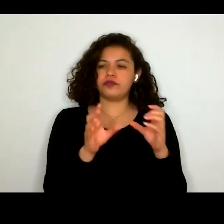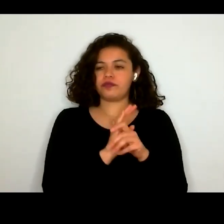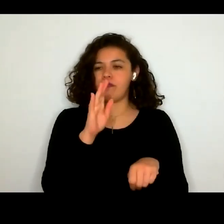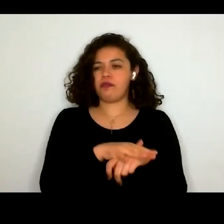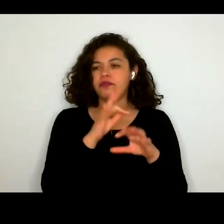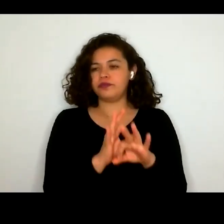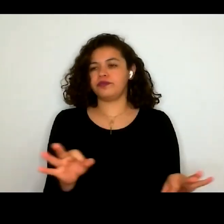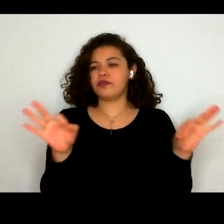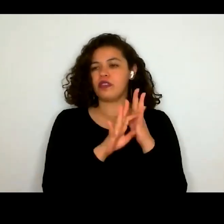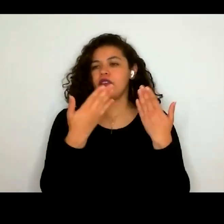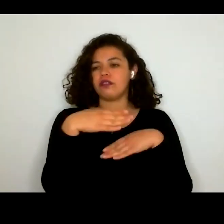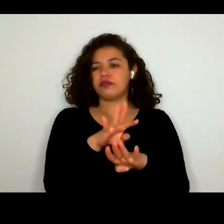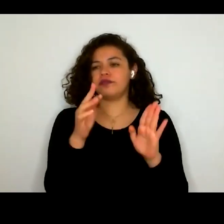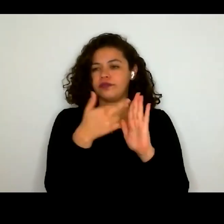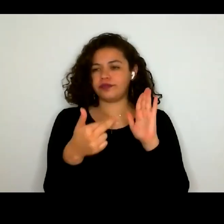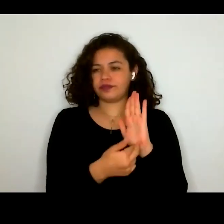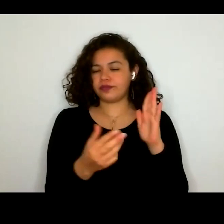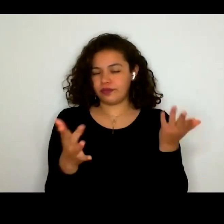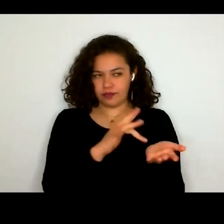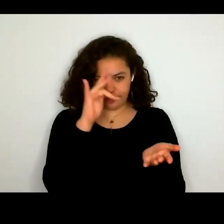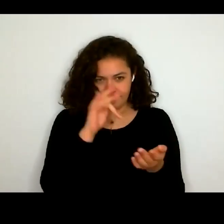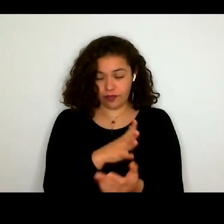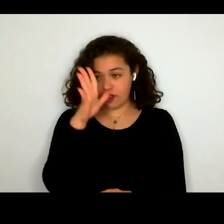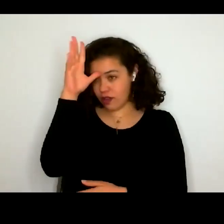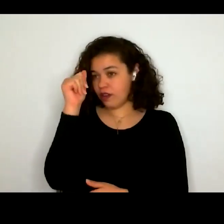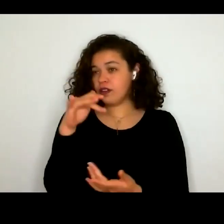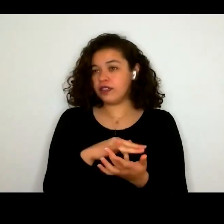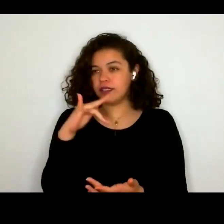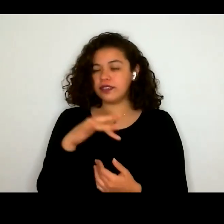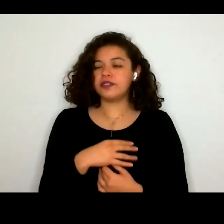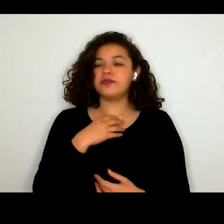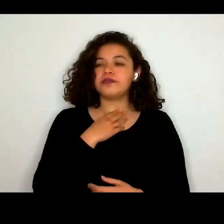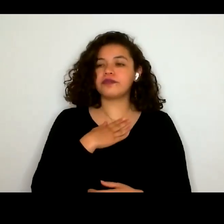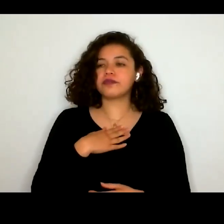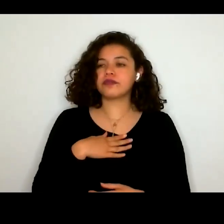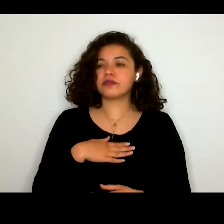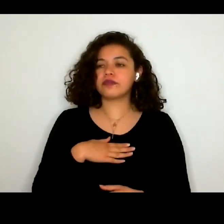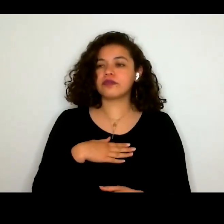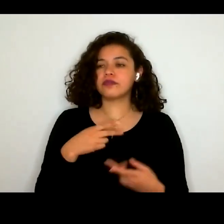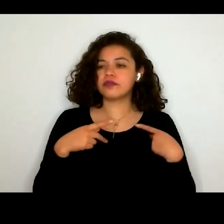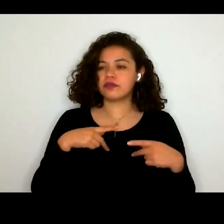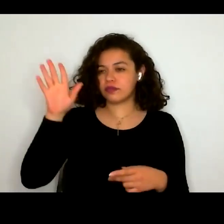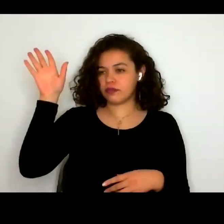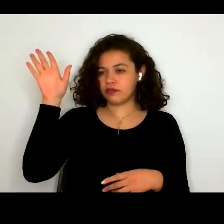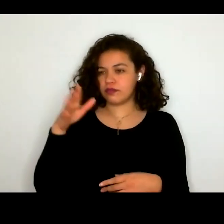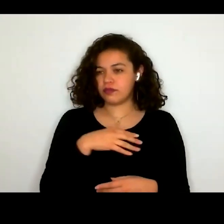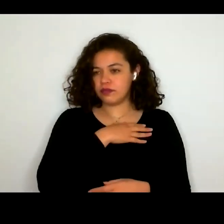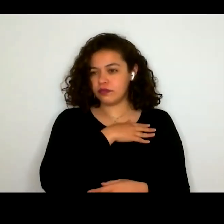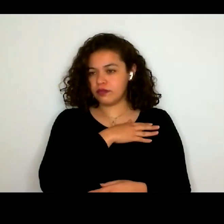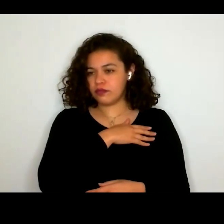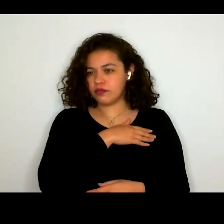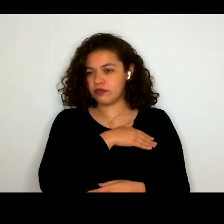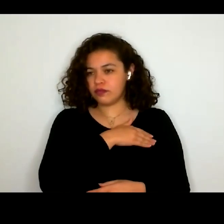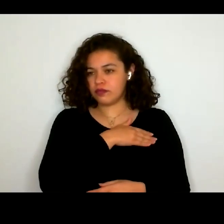reglamento. Gracias. De acuerdo, gracias. ¿Alguien por ahí levantó la mano?